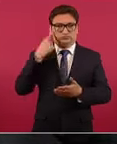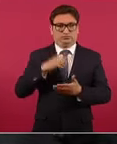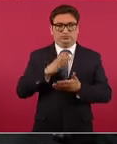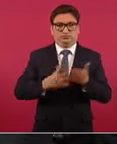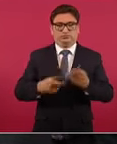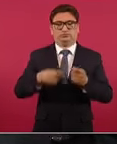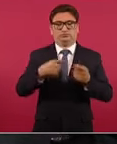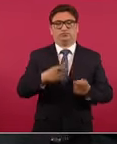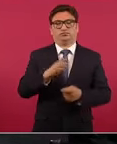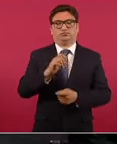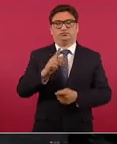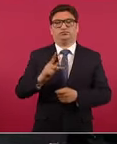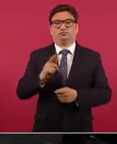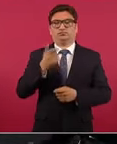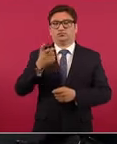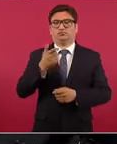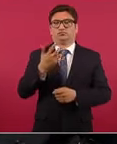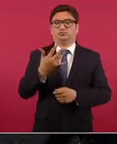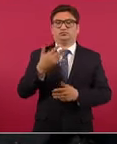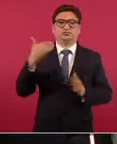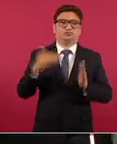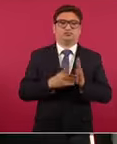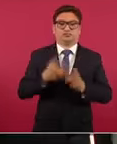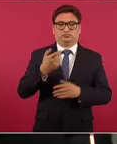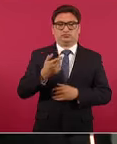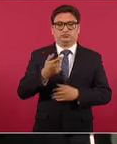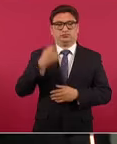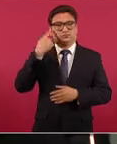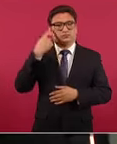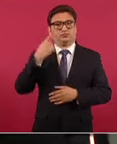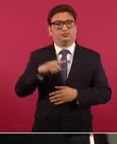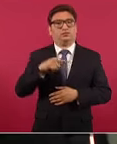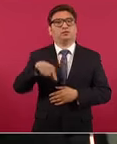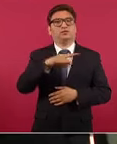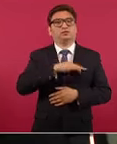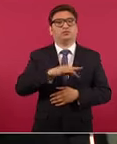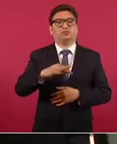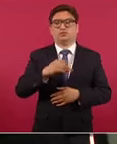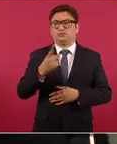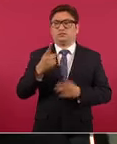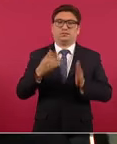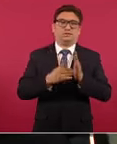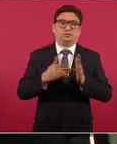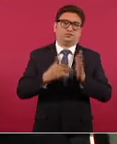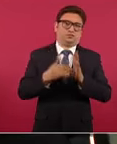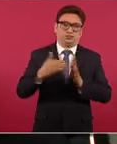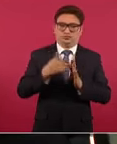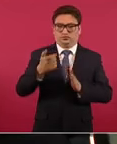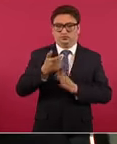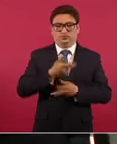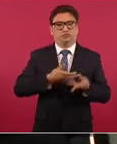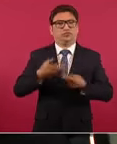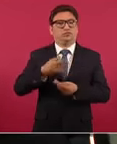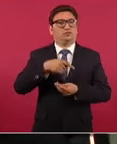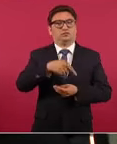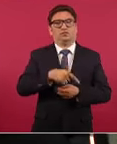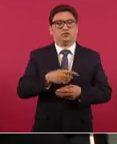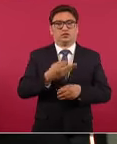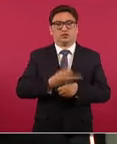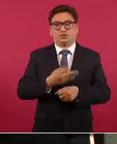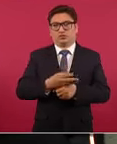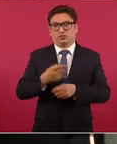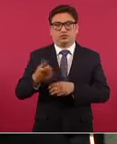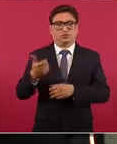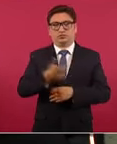junto con café con un capital de 50 mil pesos para manejar pues miles de millones de pesos que hasta la fecha bueno pues se le tienen